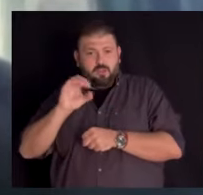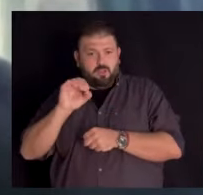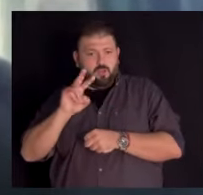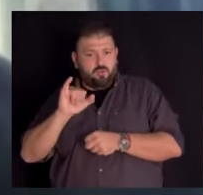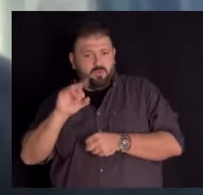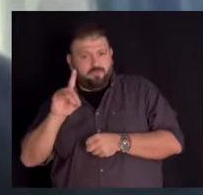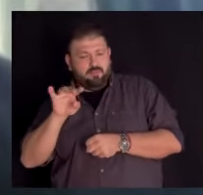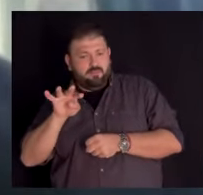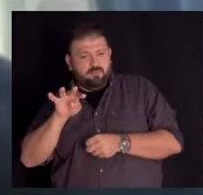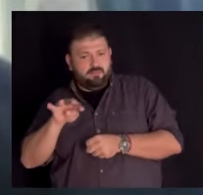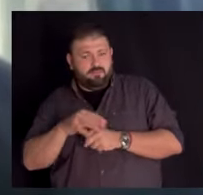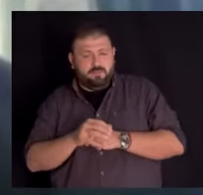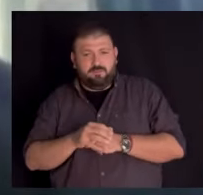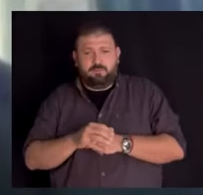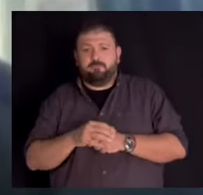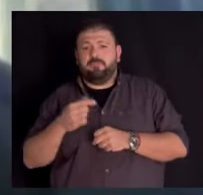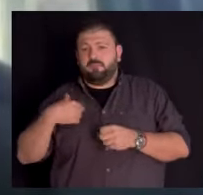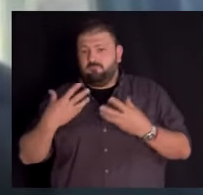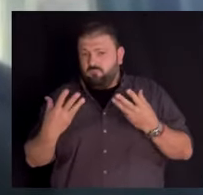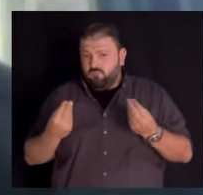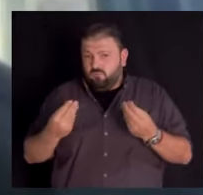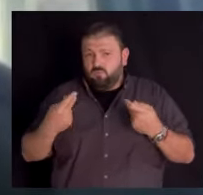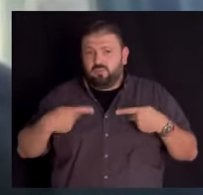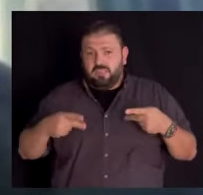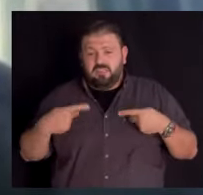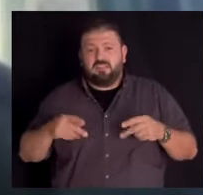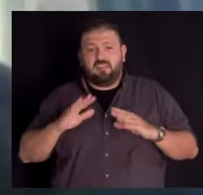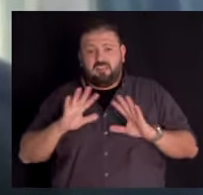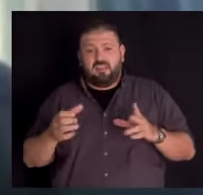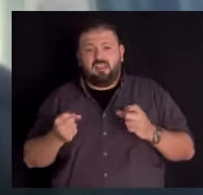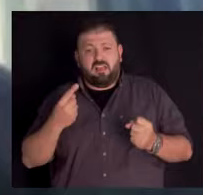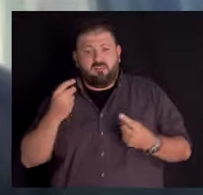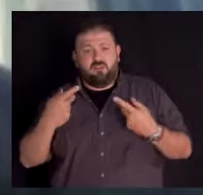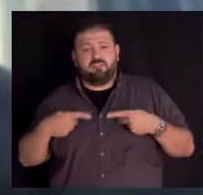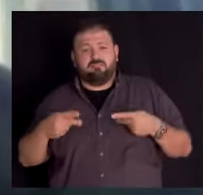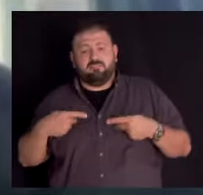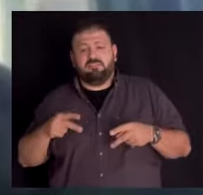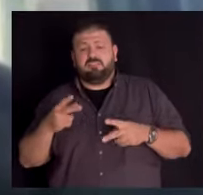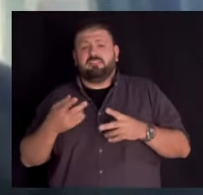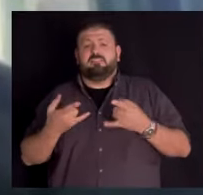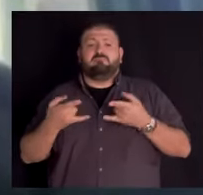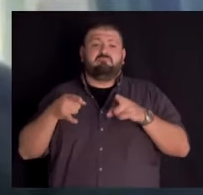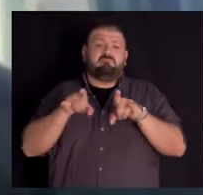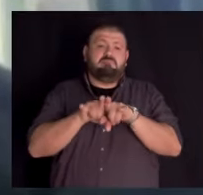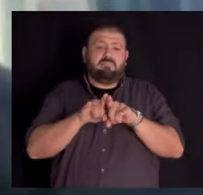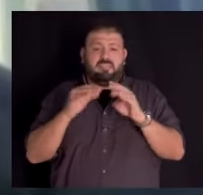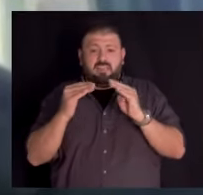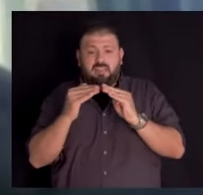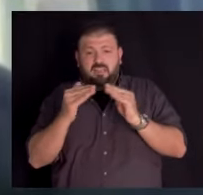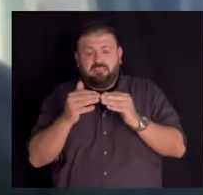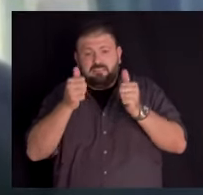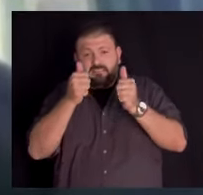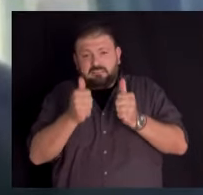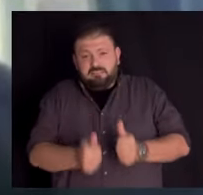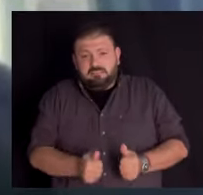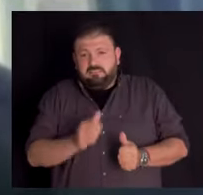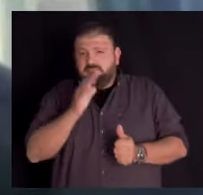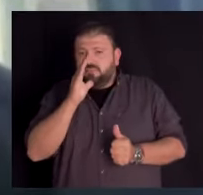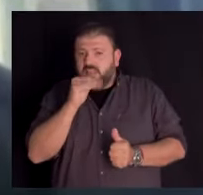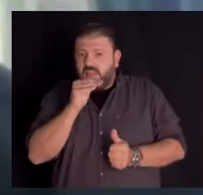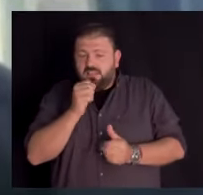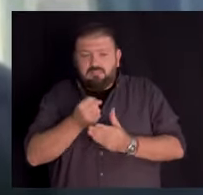hay, mucha gente le ha afectado la parte del encierro, o sea, el no salir, las